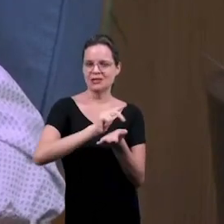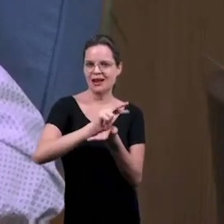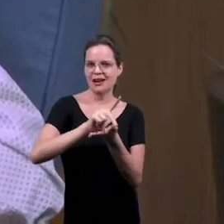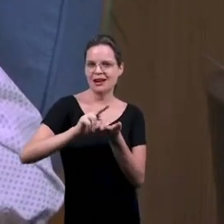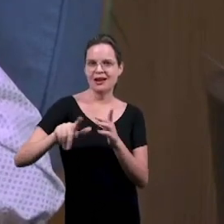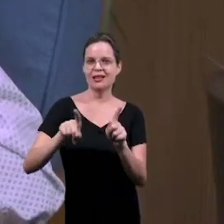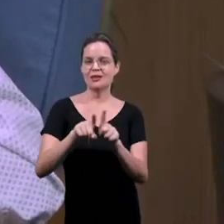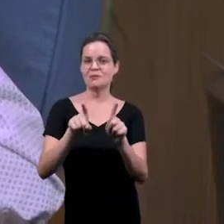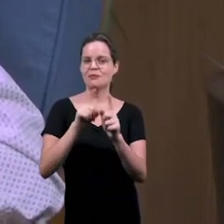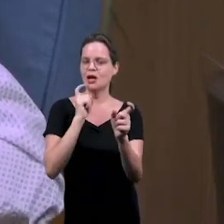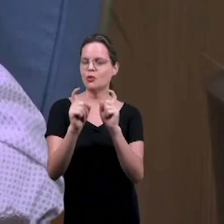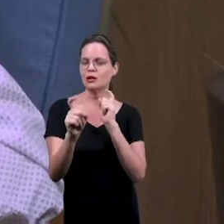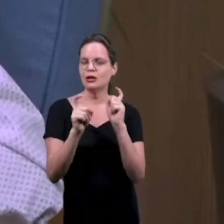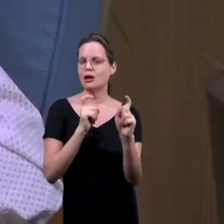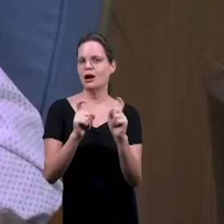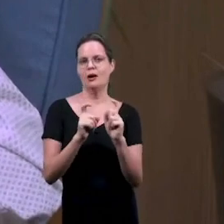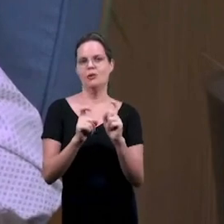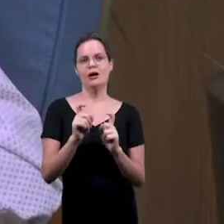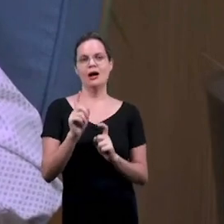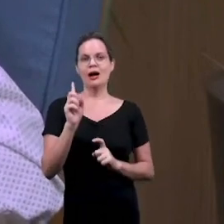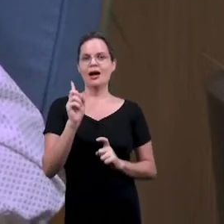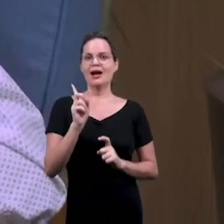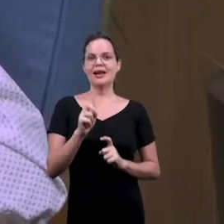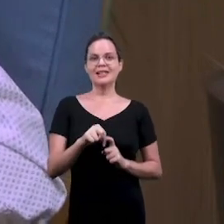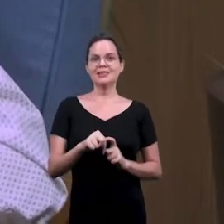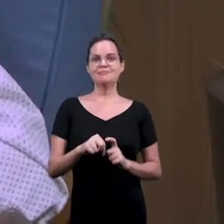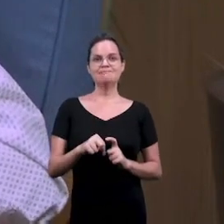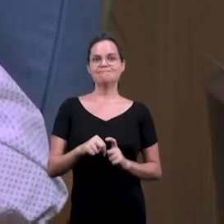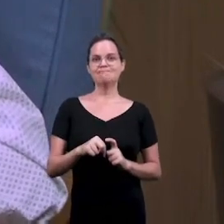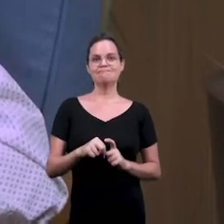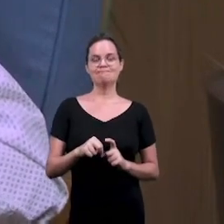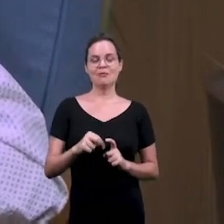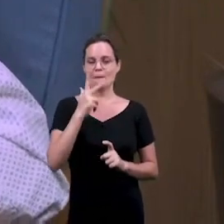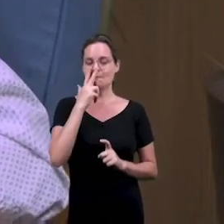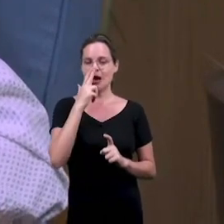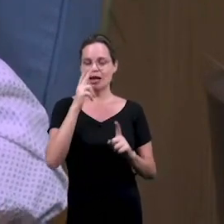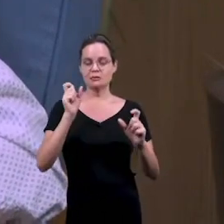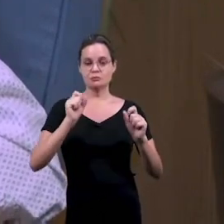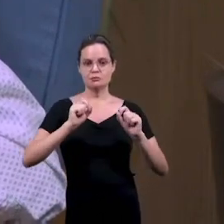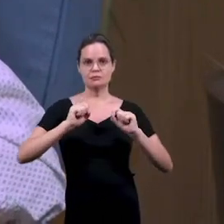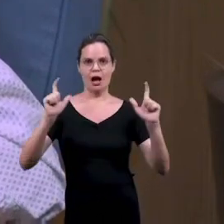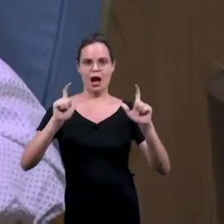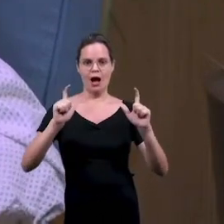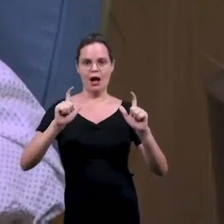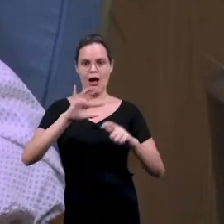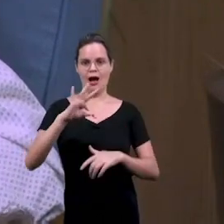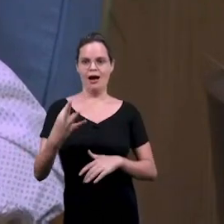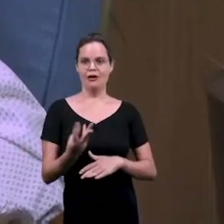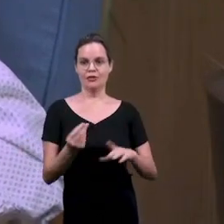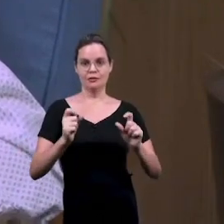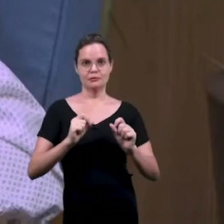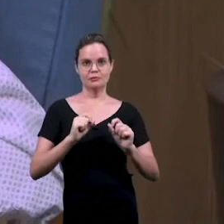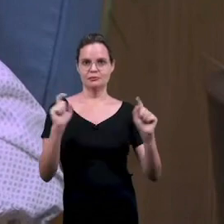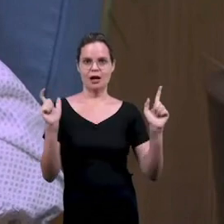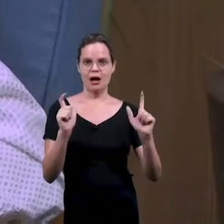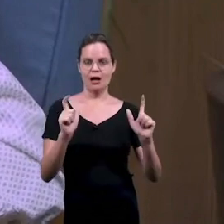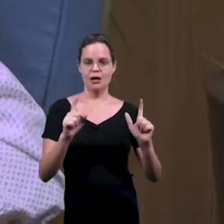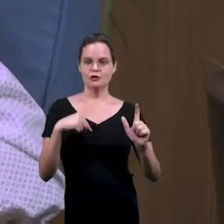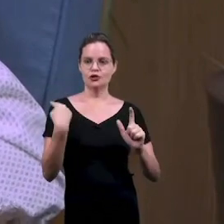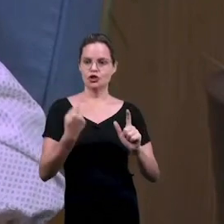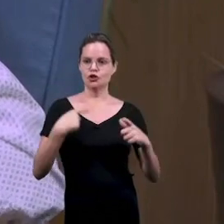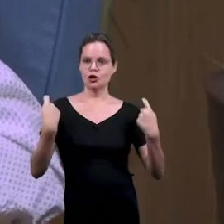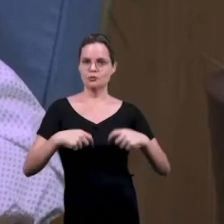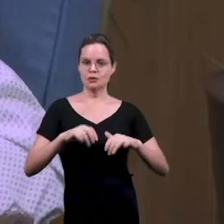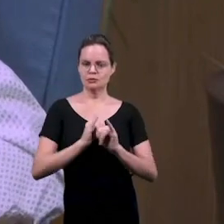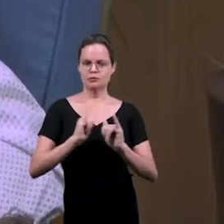veces con varios países en varios idiomas, reuniones. Y esto realmente ha despertado el